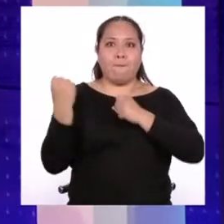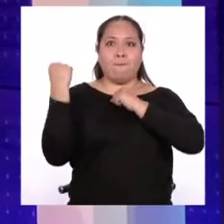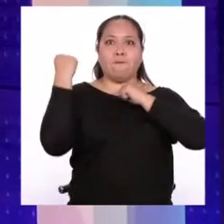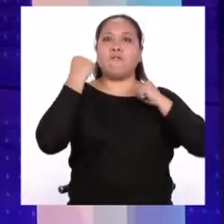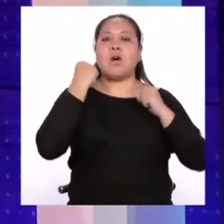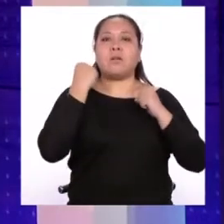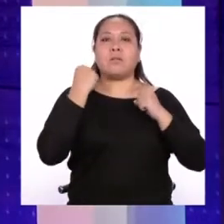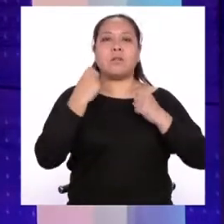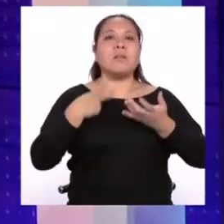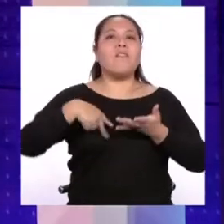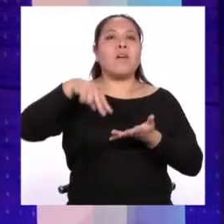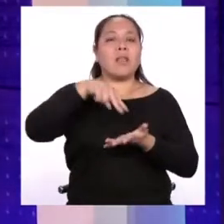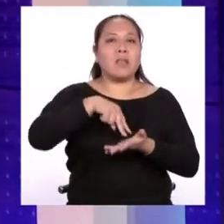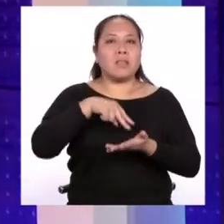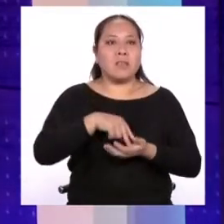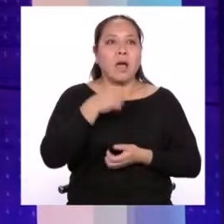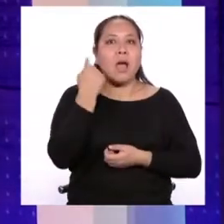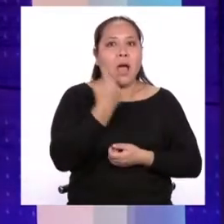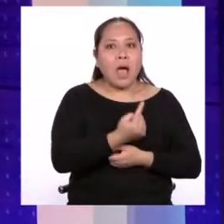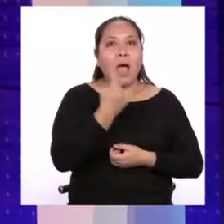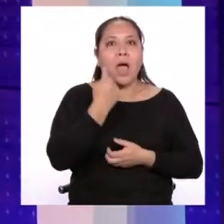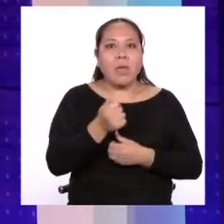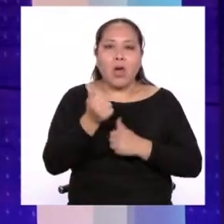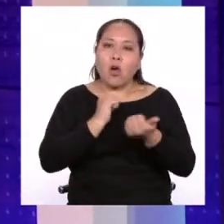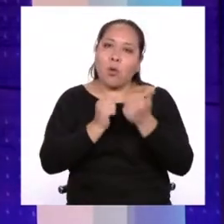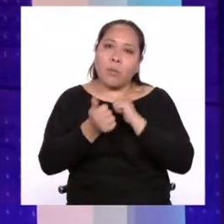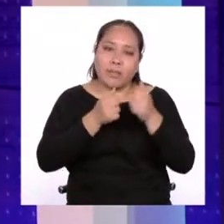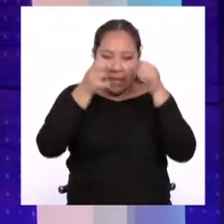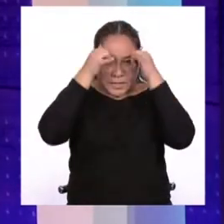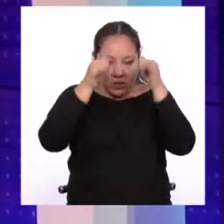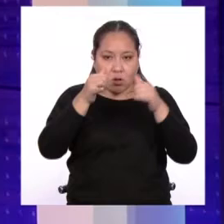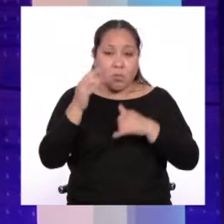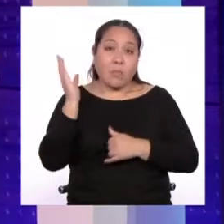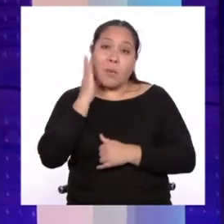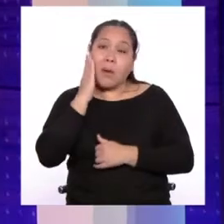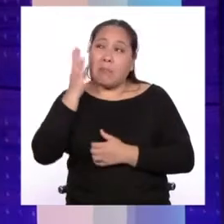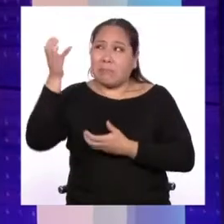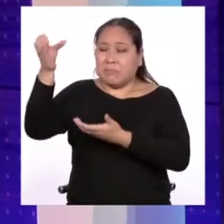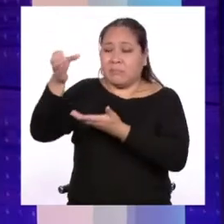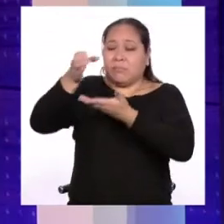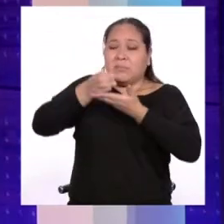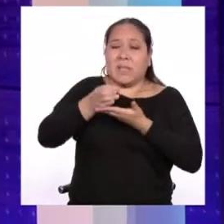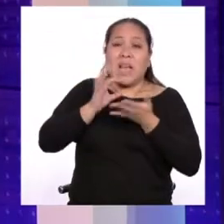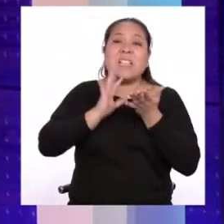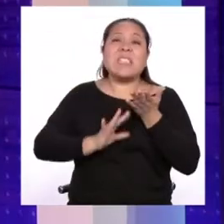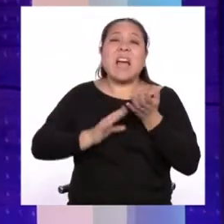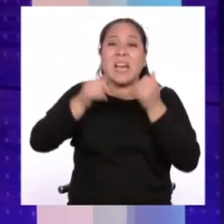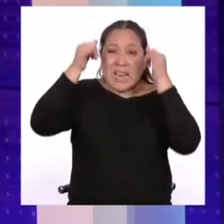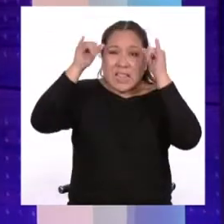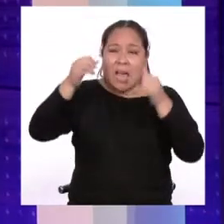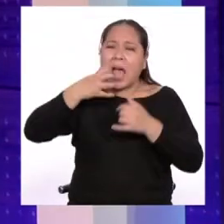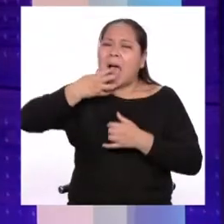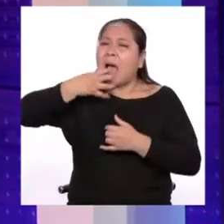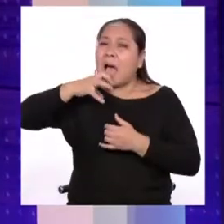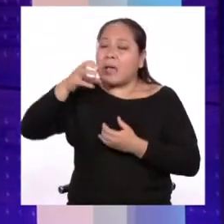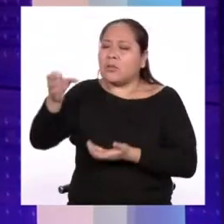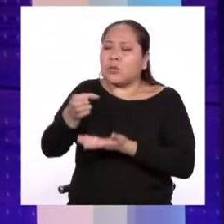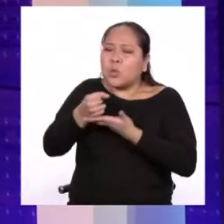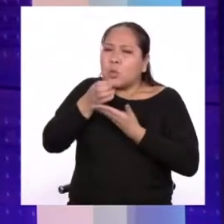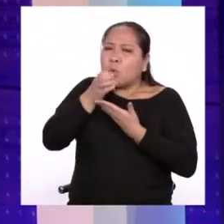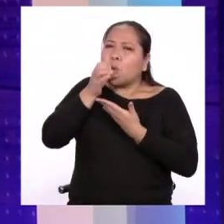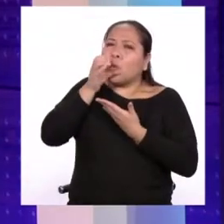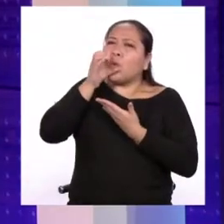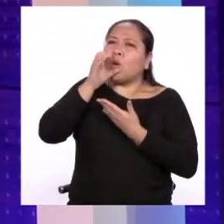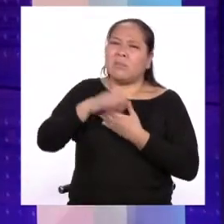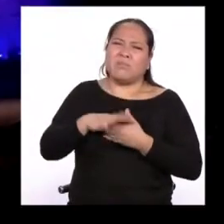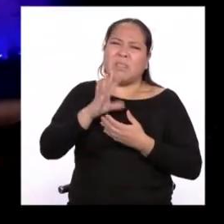Entonces, cada corrida de toro, mi madre me daba una taza de sangre de toro aún calientita. Era